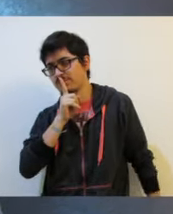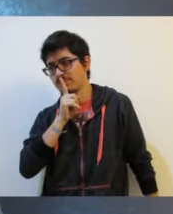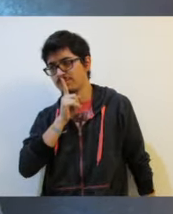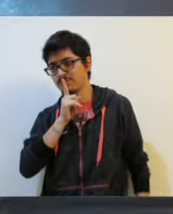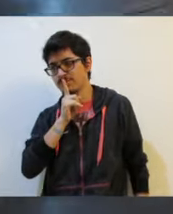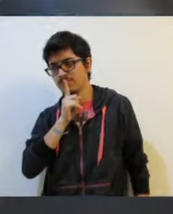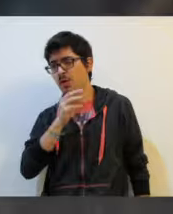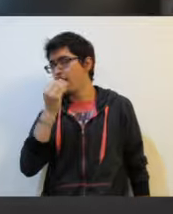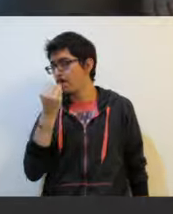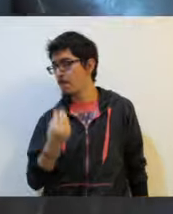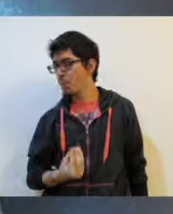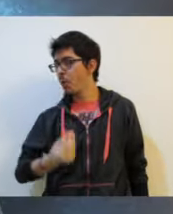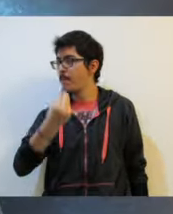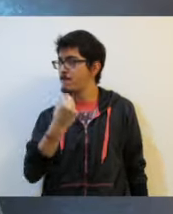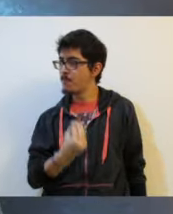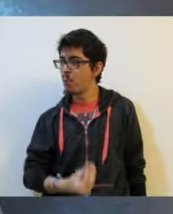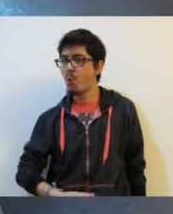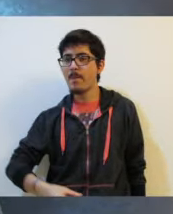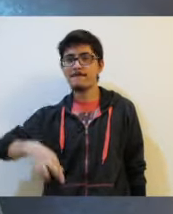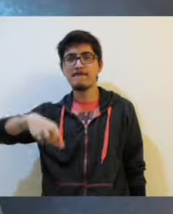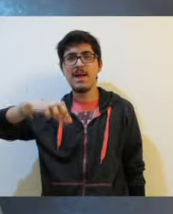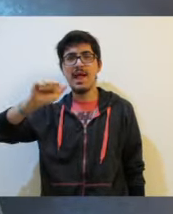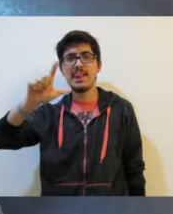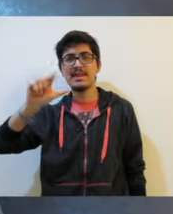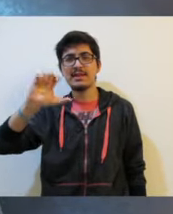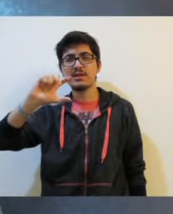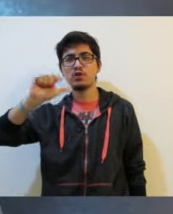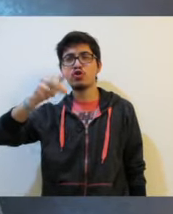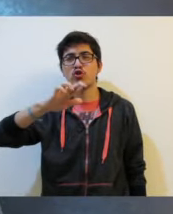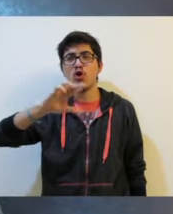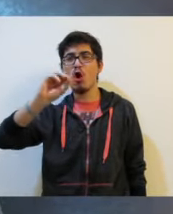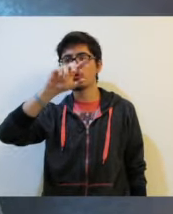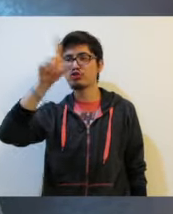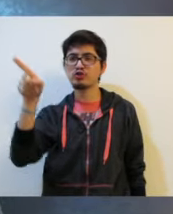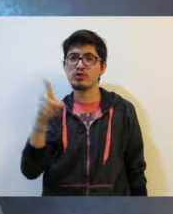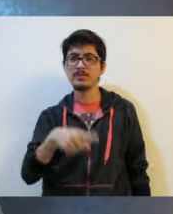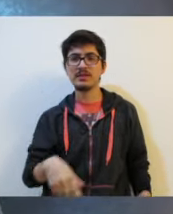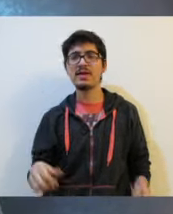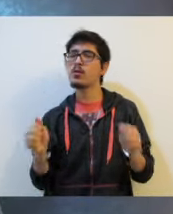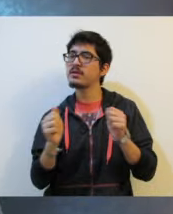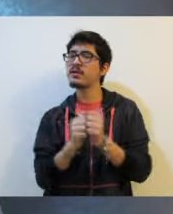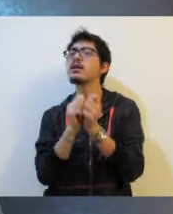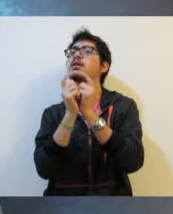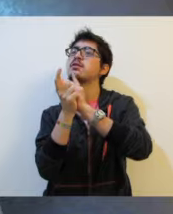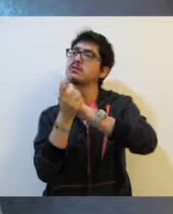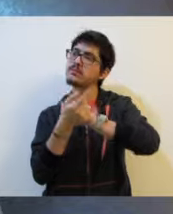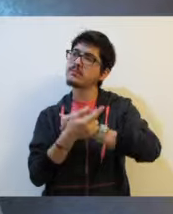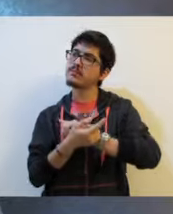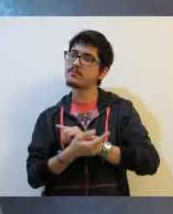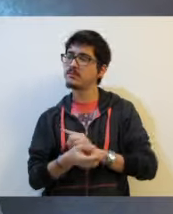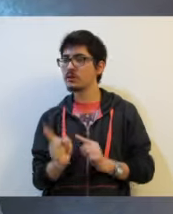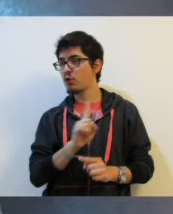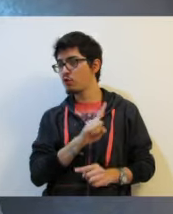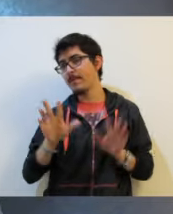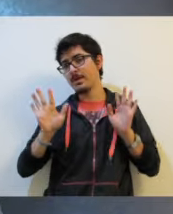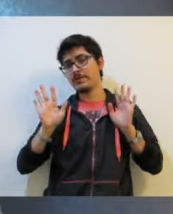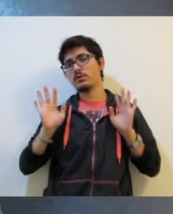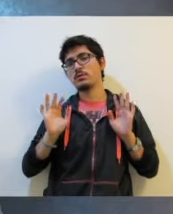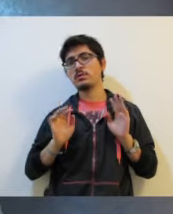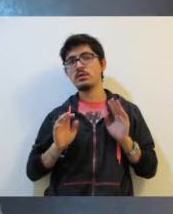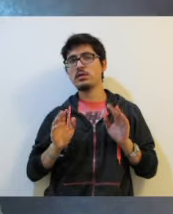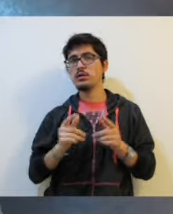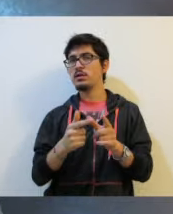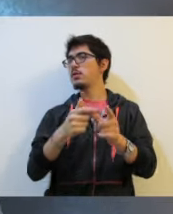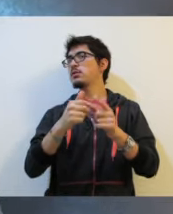lo que él no esperaba. Entonces, en base a esto, se viven muchas aventuras, van desde Dorne con la intención de llegar